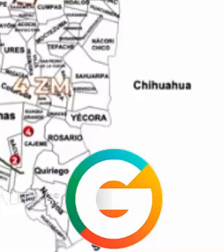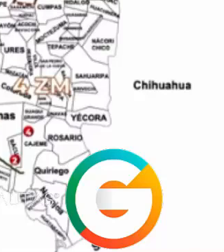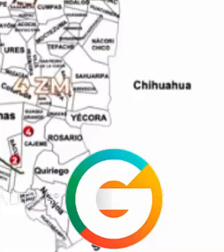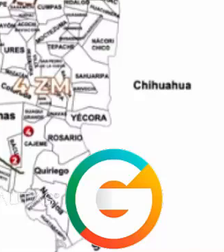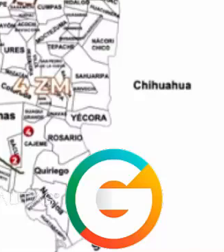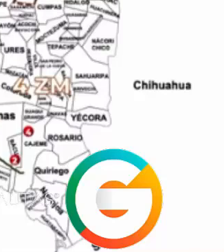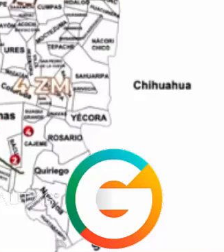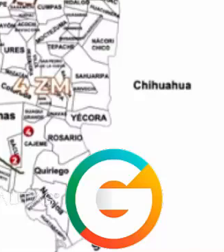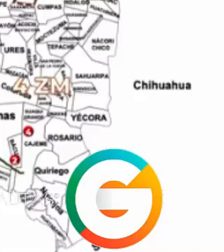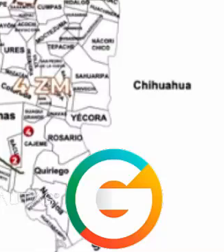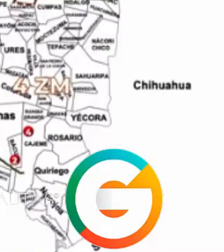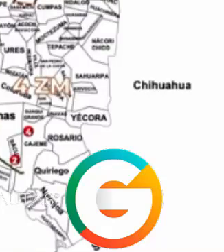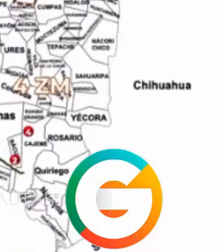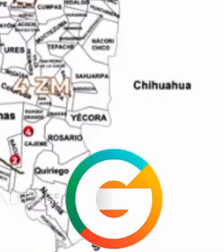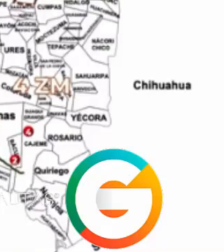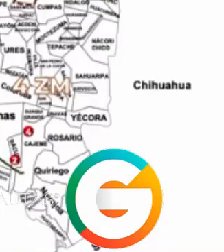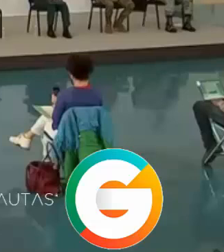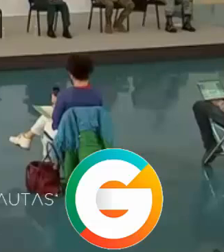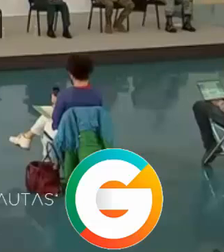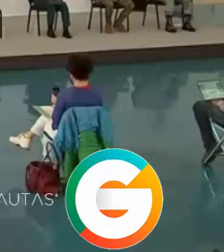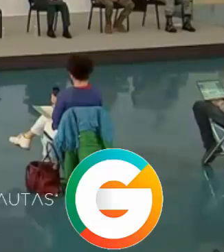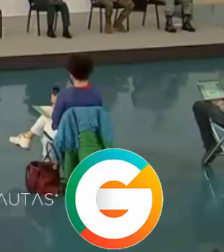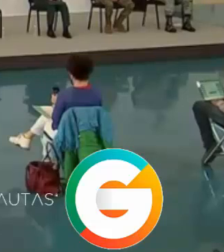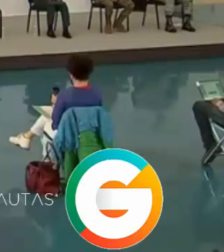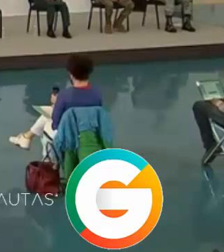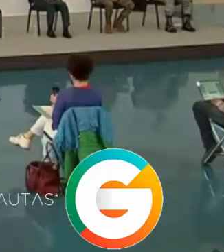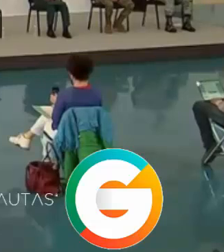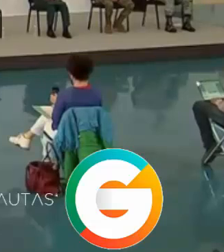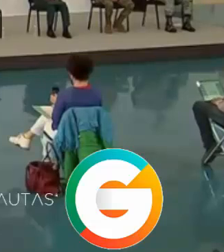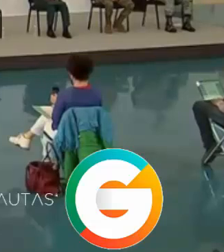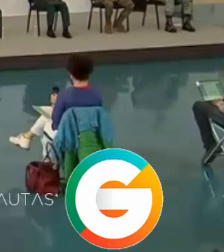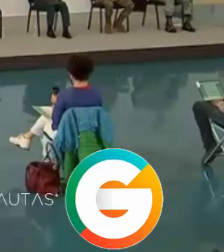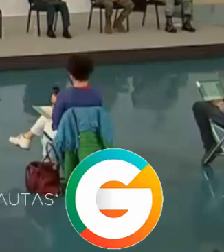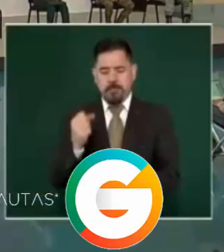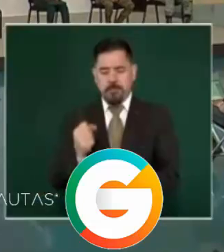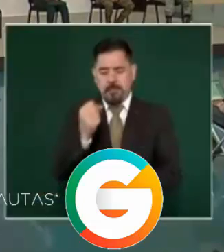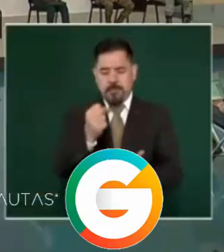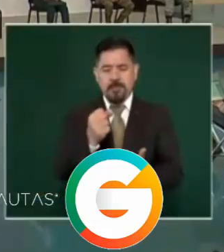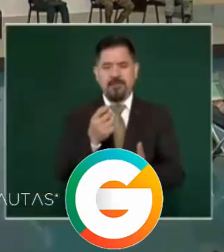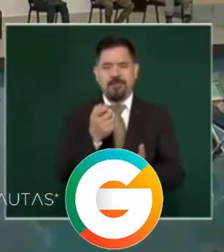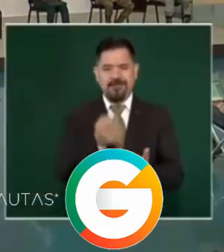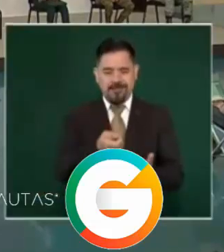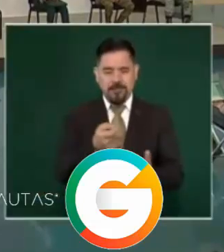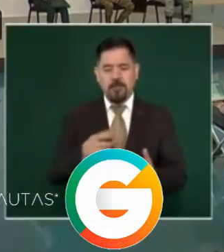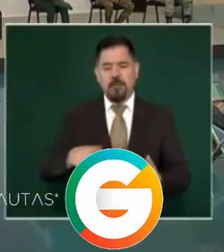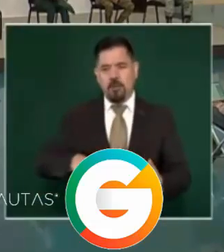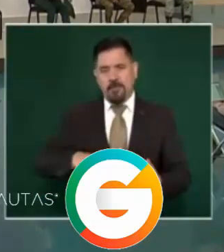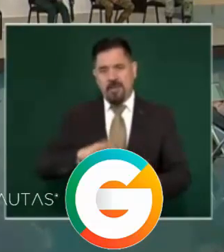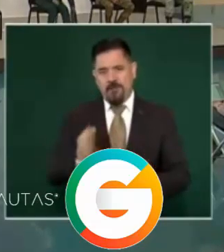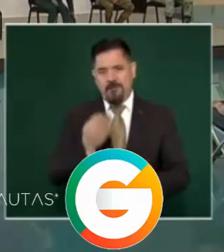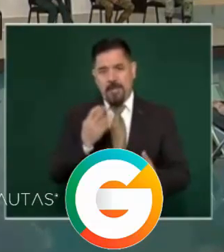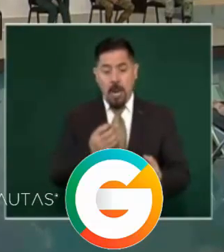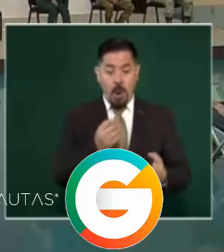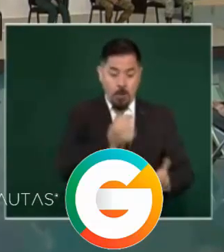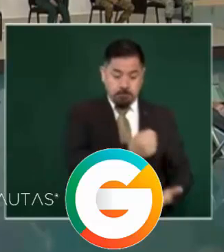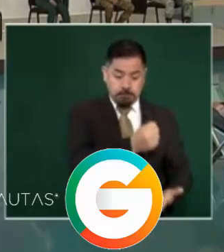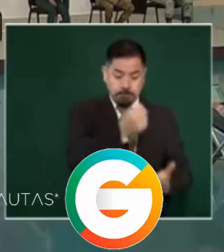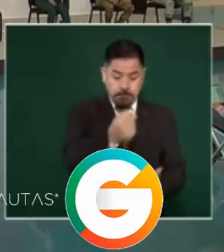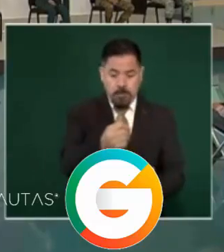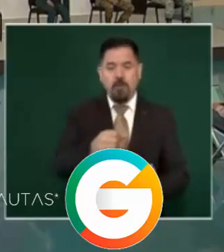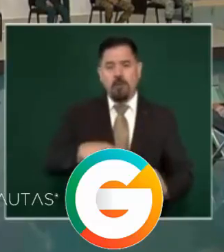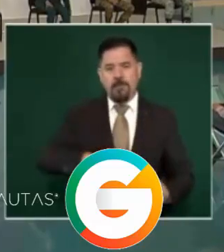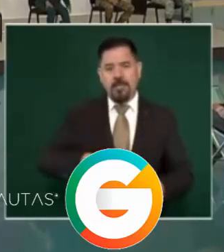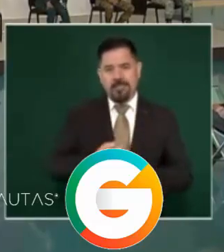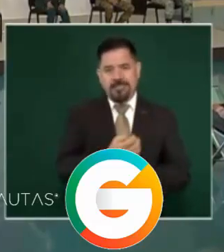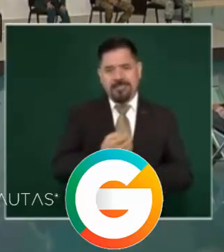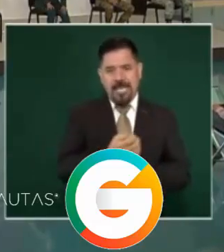con 23. En cuanto a la asignación de recursos federales y estatales en materia de seguridad pública, el Fondo de